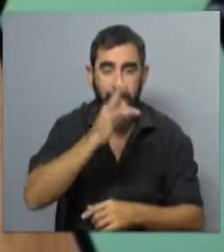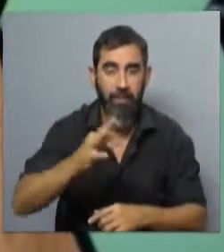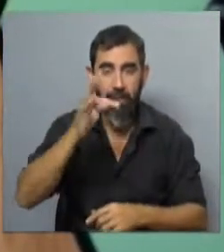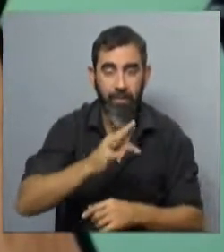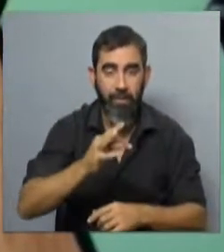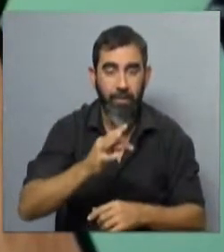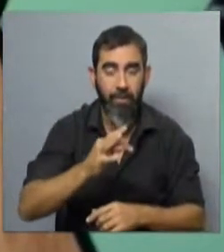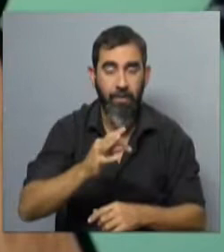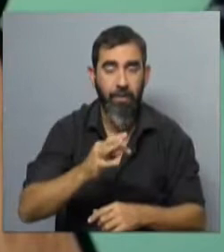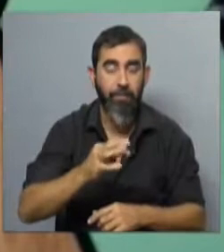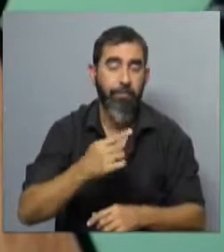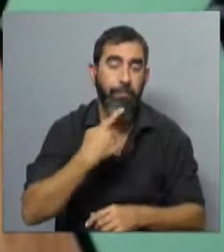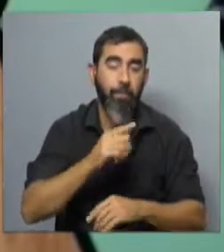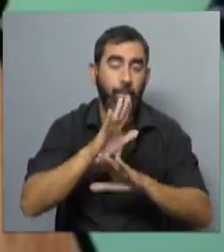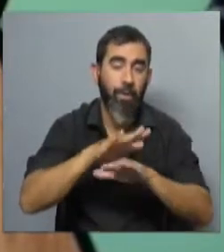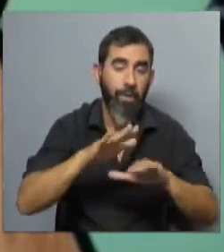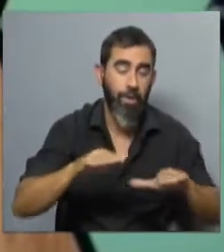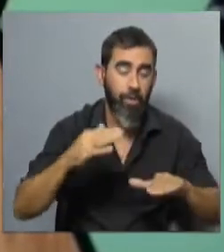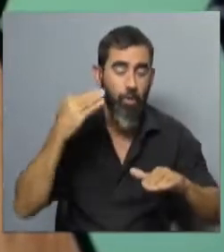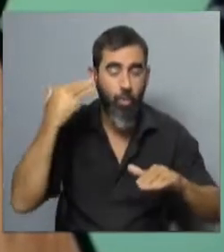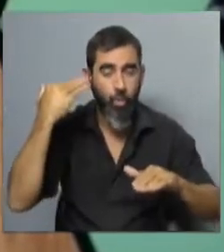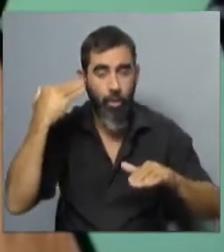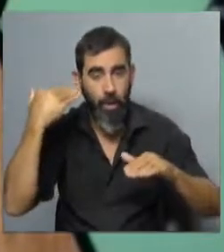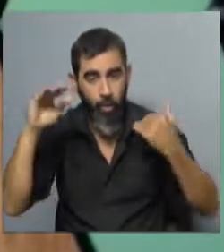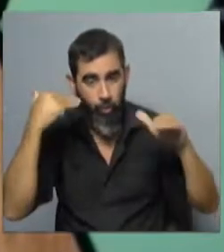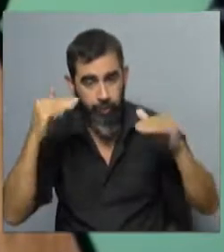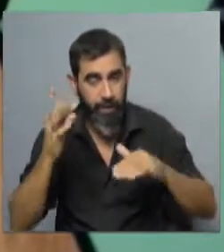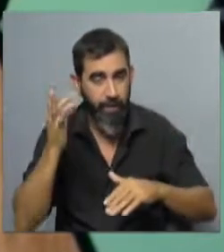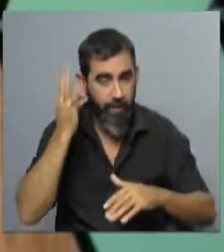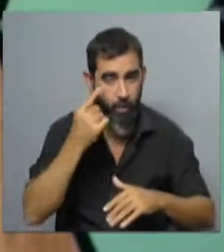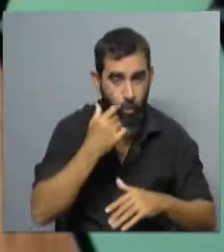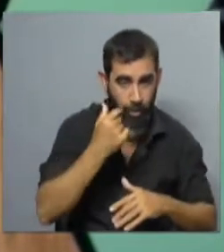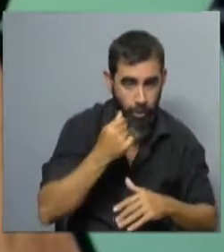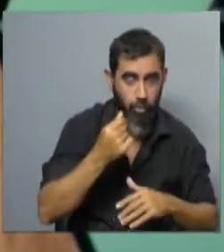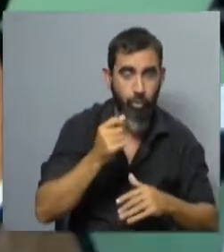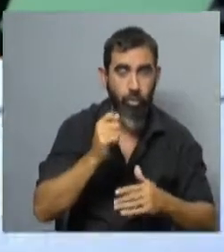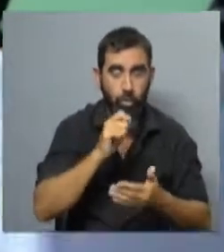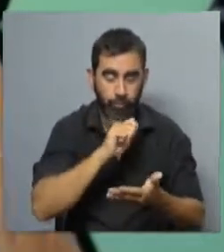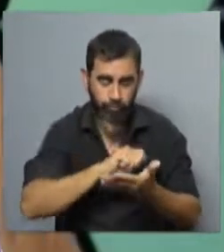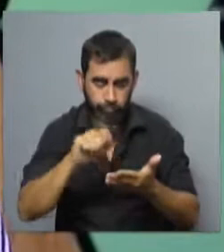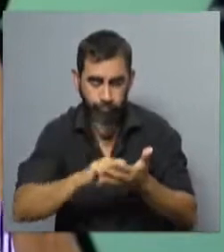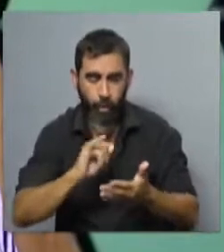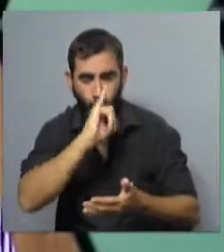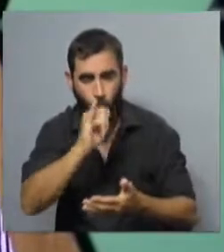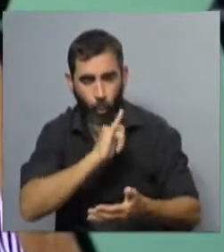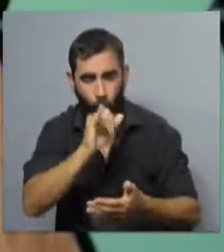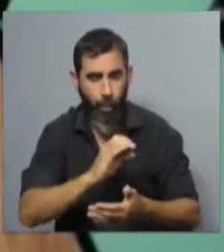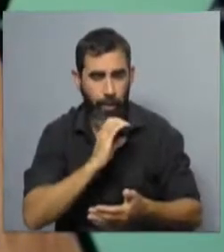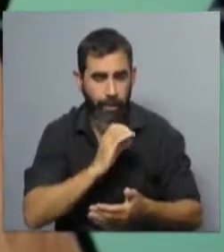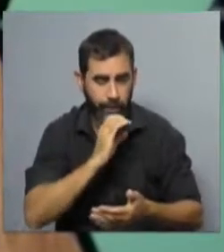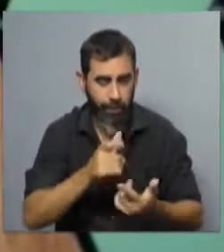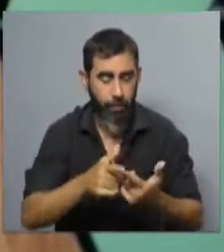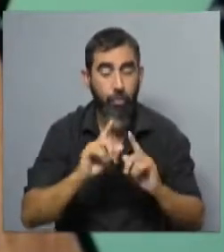dirigidos a niños, niñas y adolescentes, elaboración de historietas, hasta